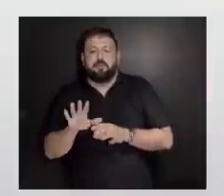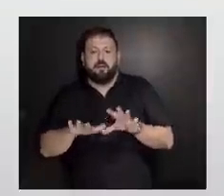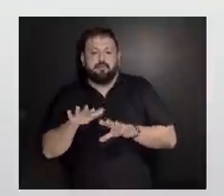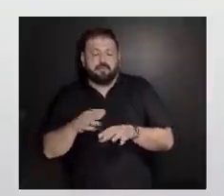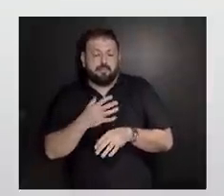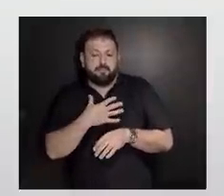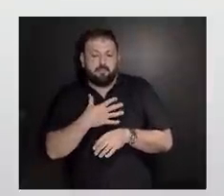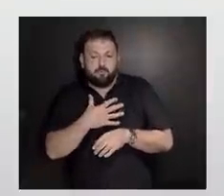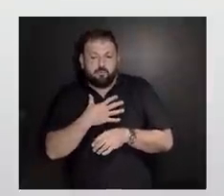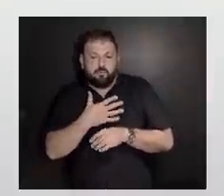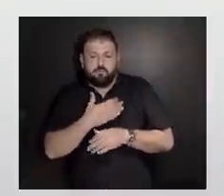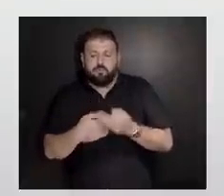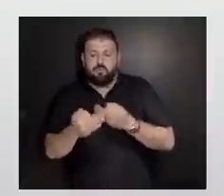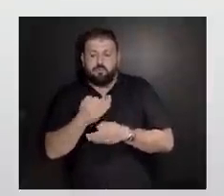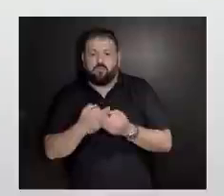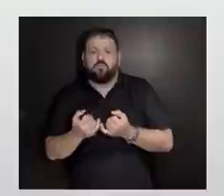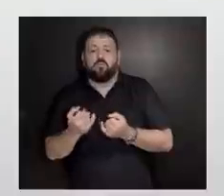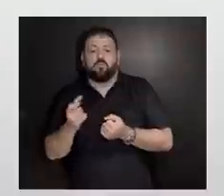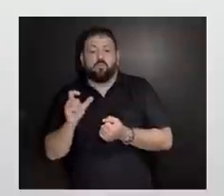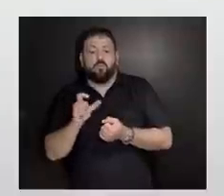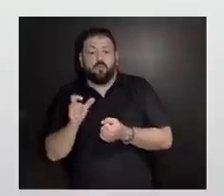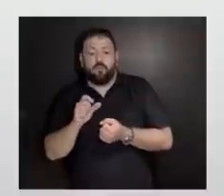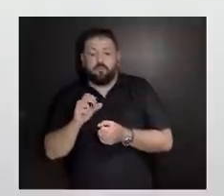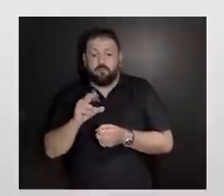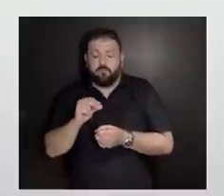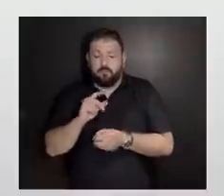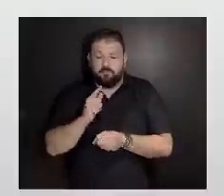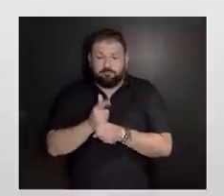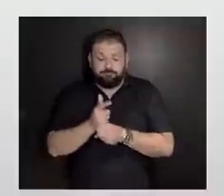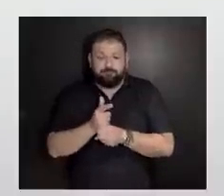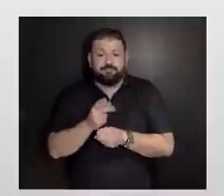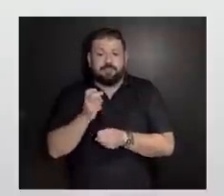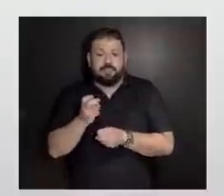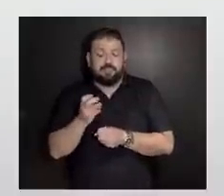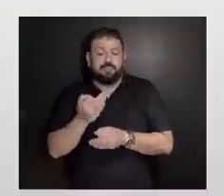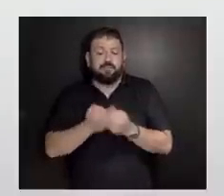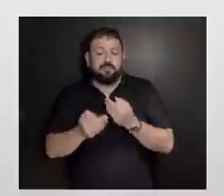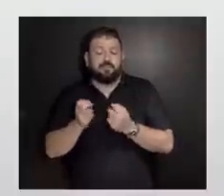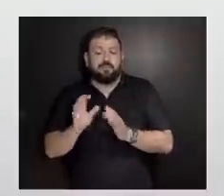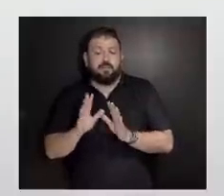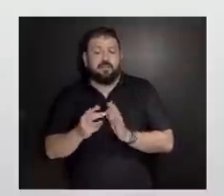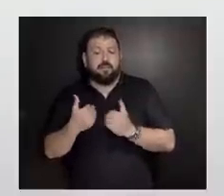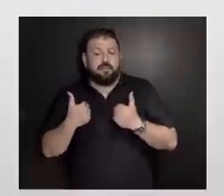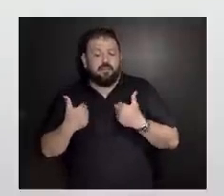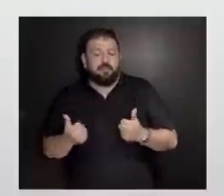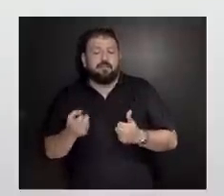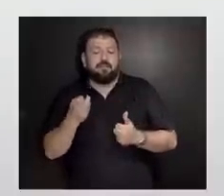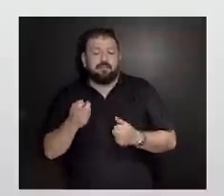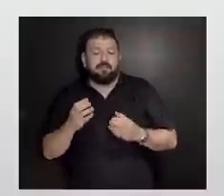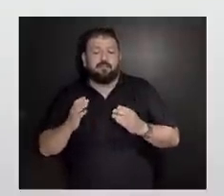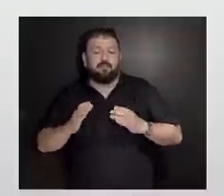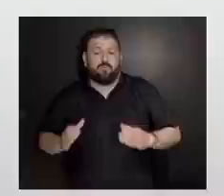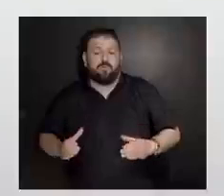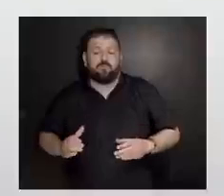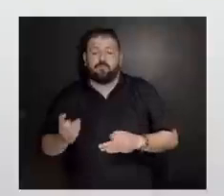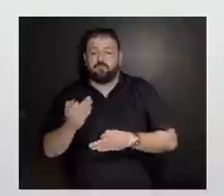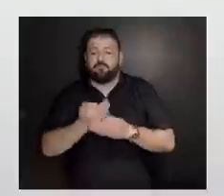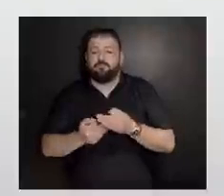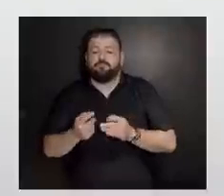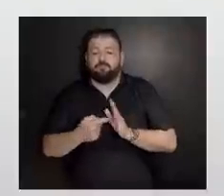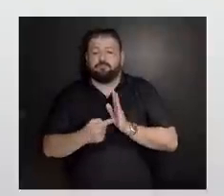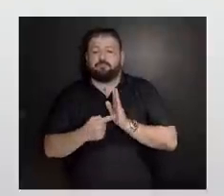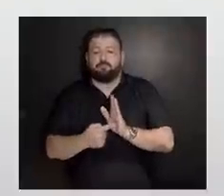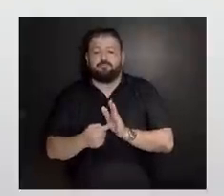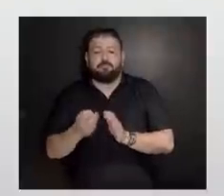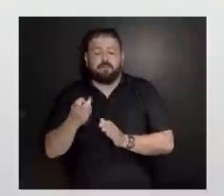olor característico a manzana. Normalmente cuando ya lo presentamos es porque esto nos está dando a entender que nuestro cuerpo está produciendo estos componentes